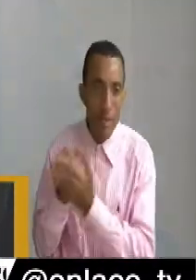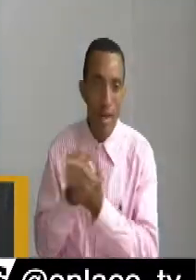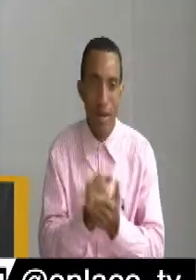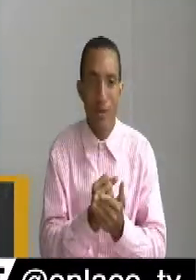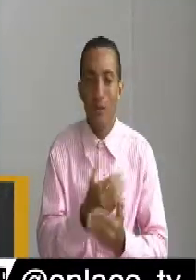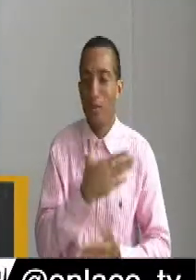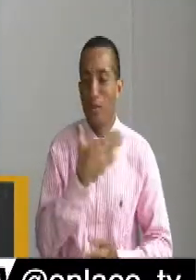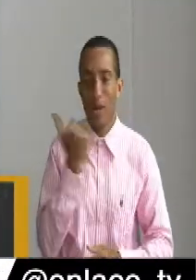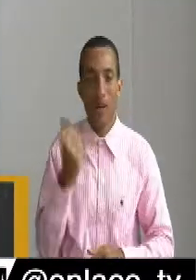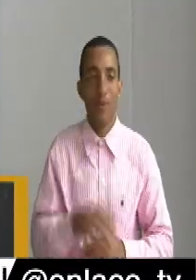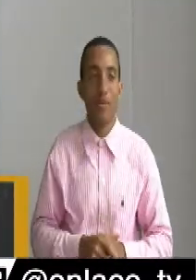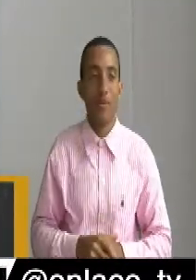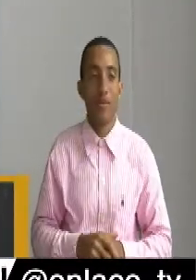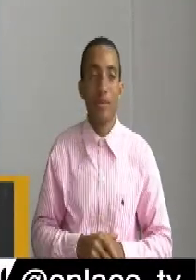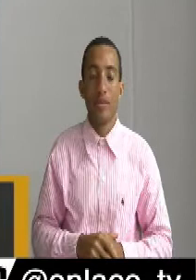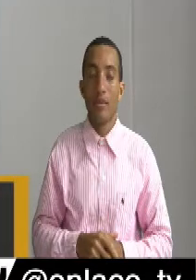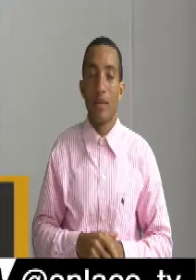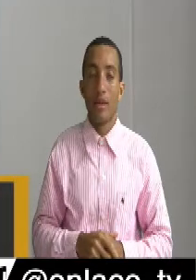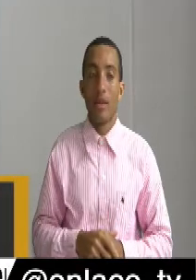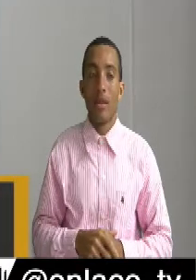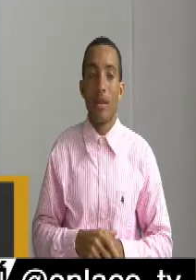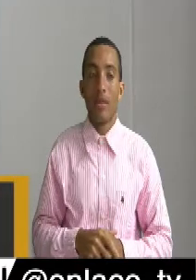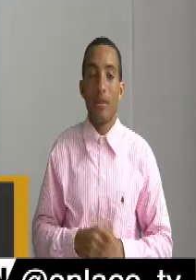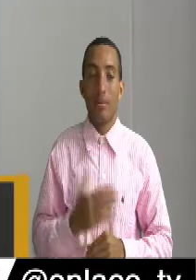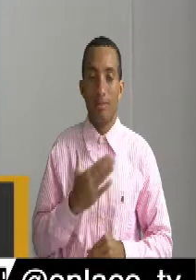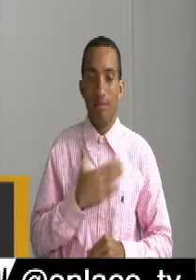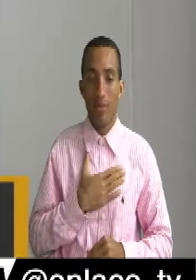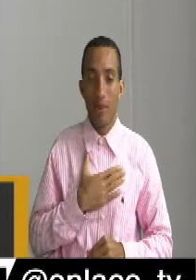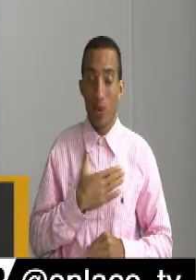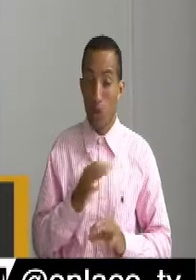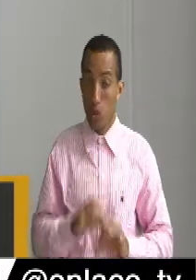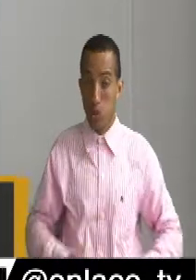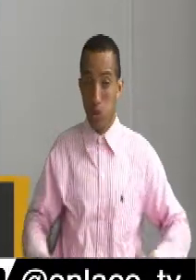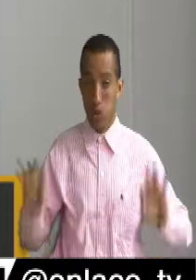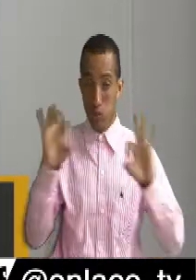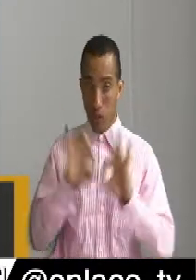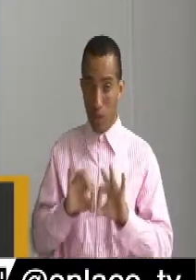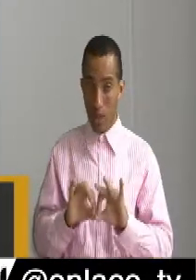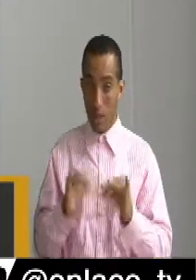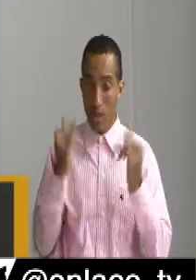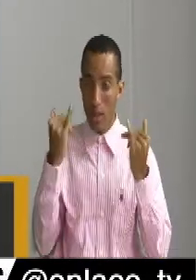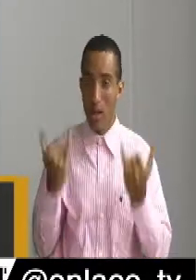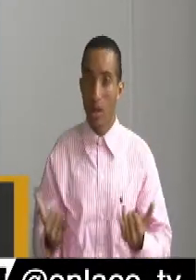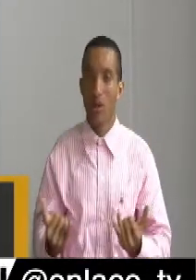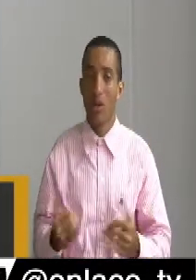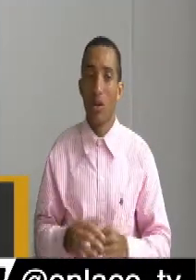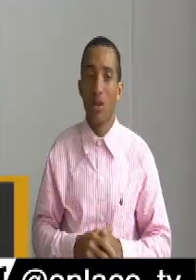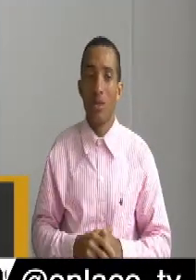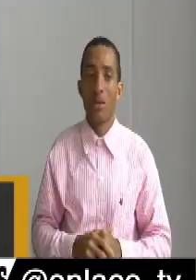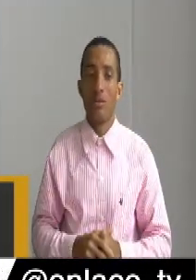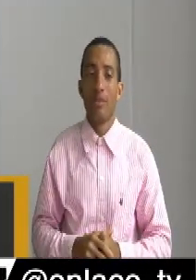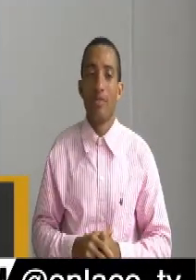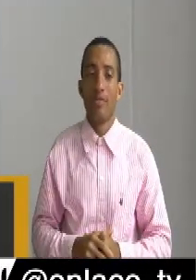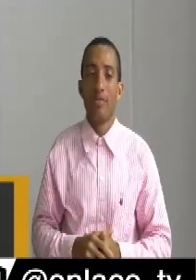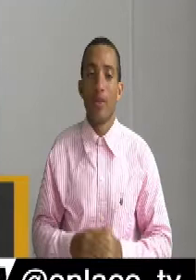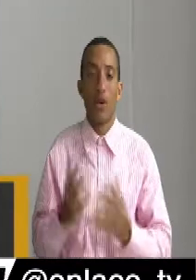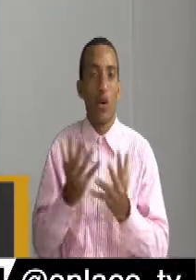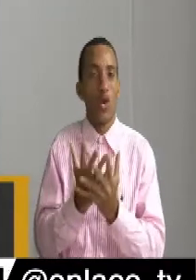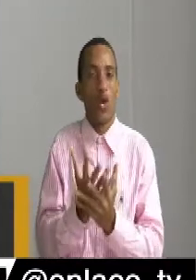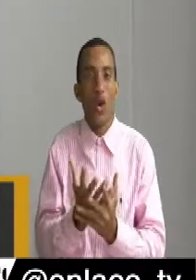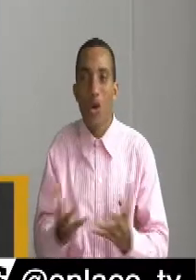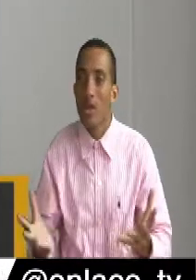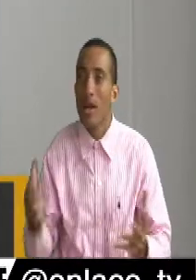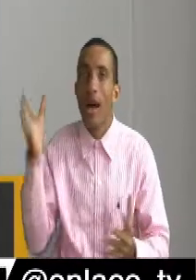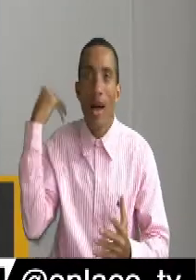cambió totalmente mi vida. Para mí era muy importante en ese momento las cosas